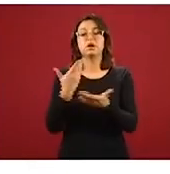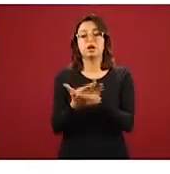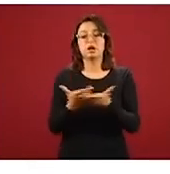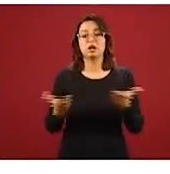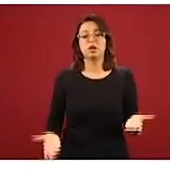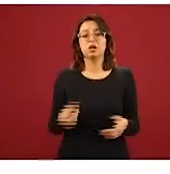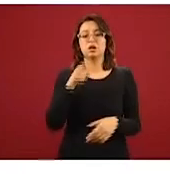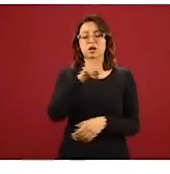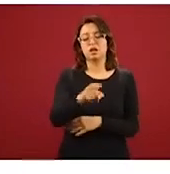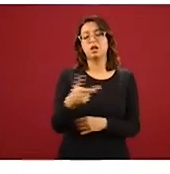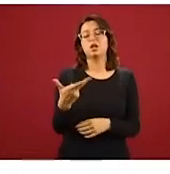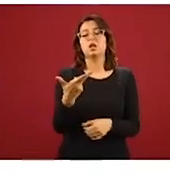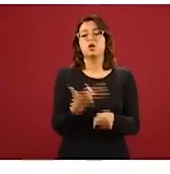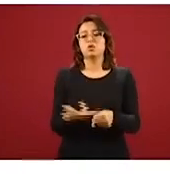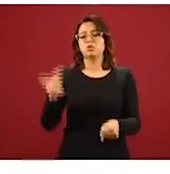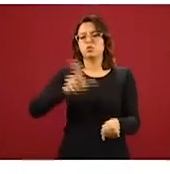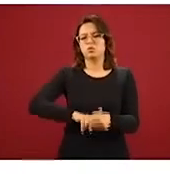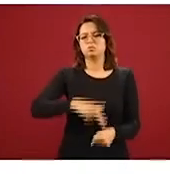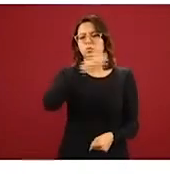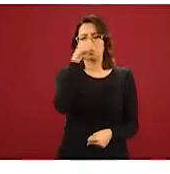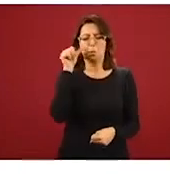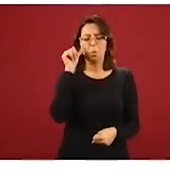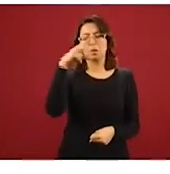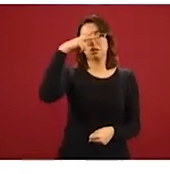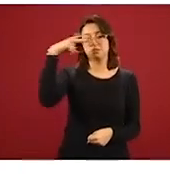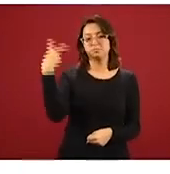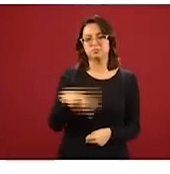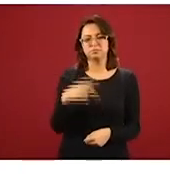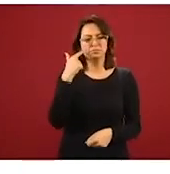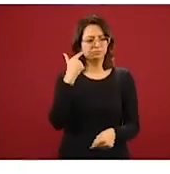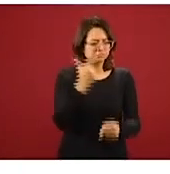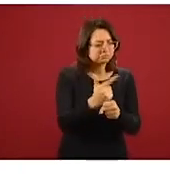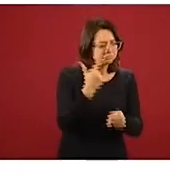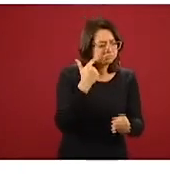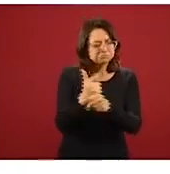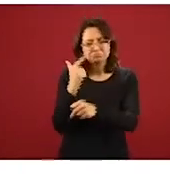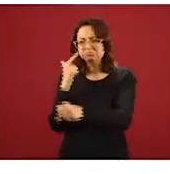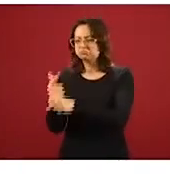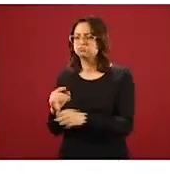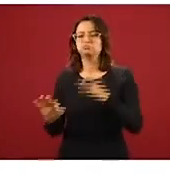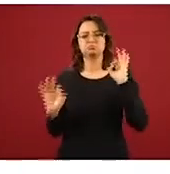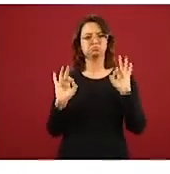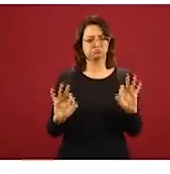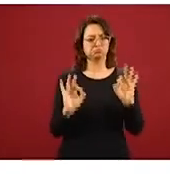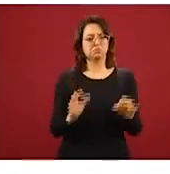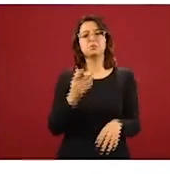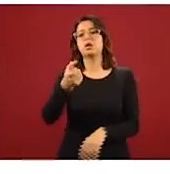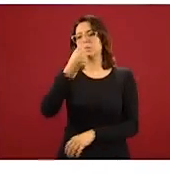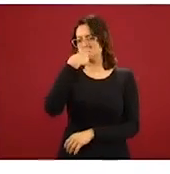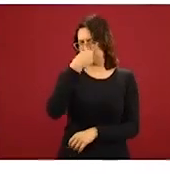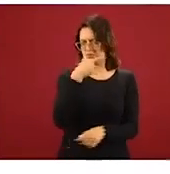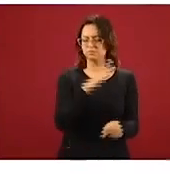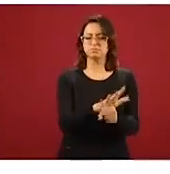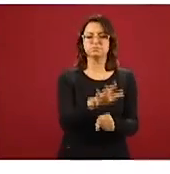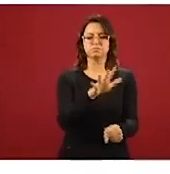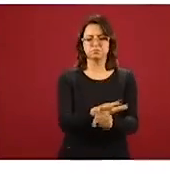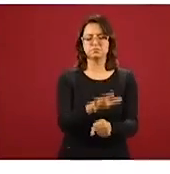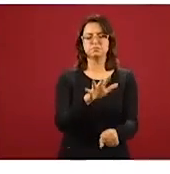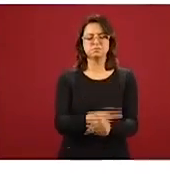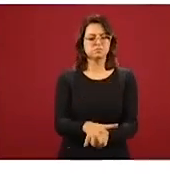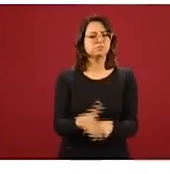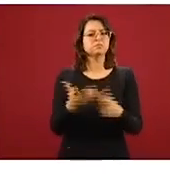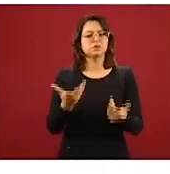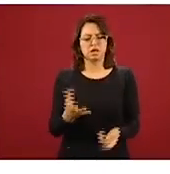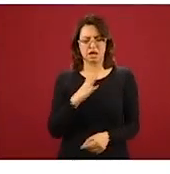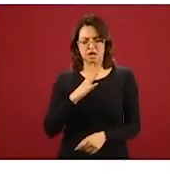oportunidad al Hospital Juárez de México. Se verificó que las cosas están marchando bien, que hay suficiencia de medicamentos esenciales